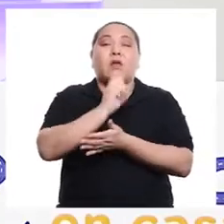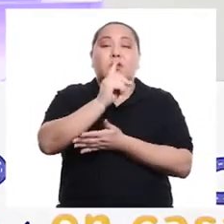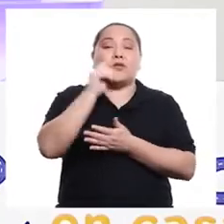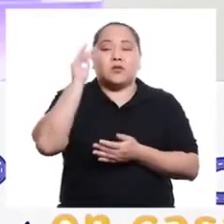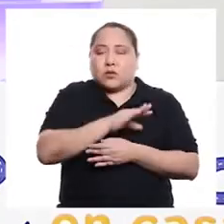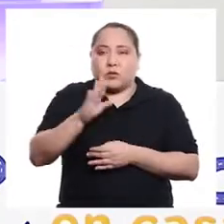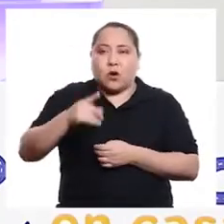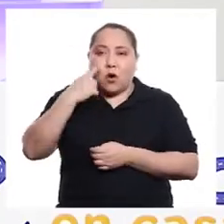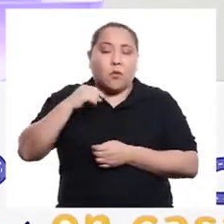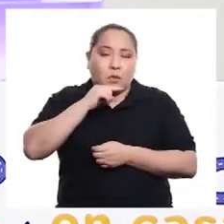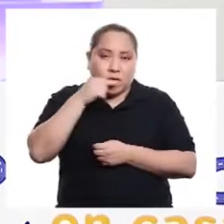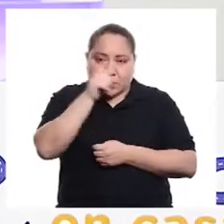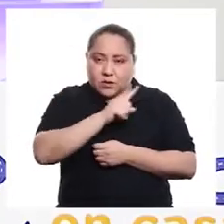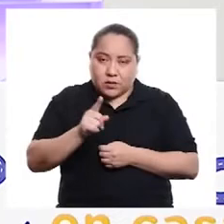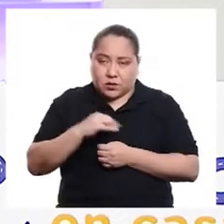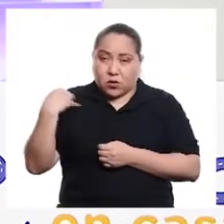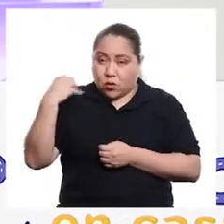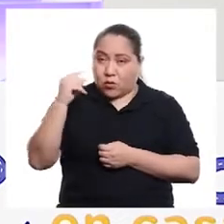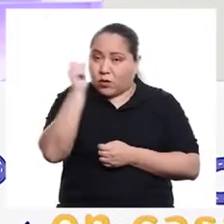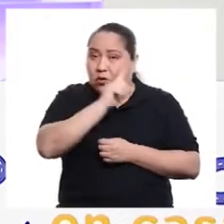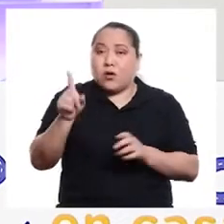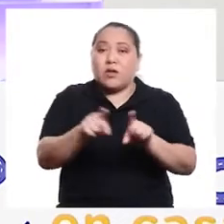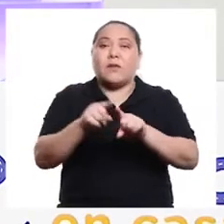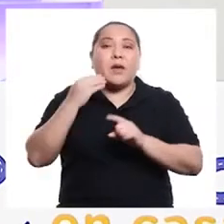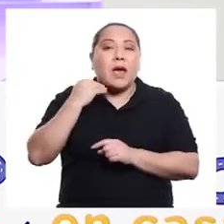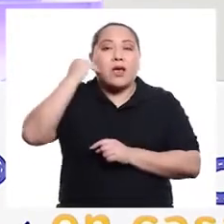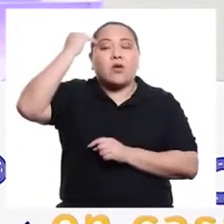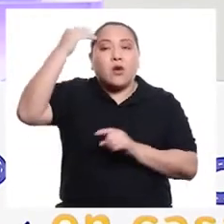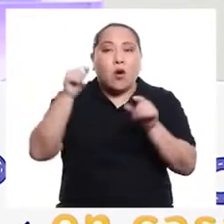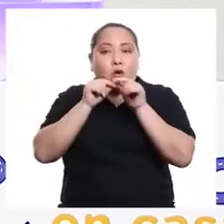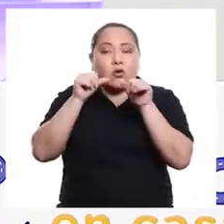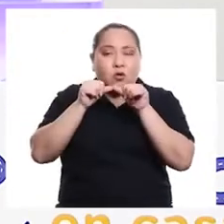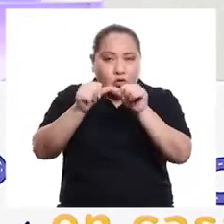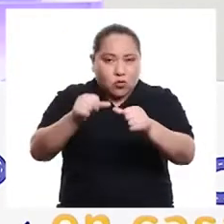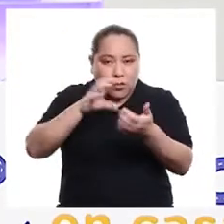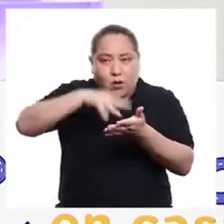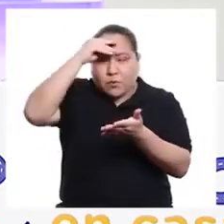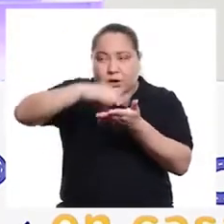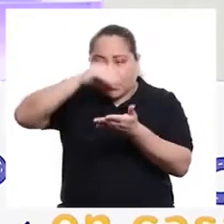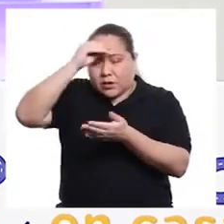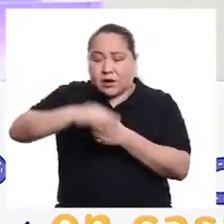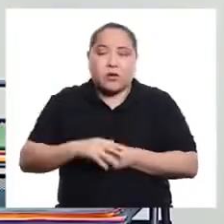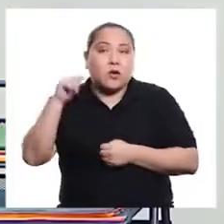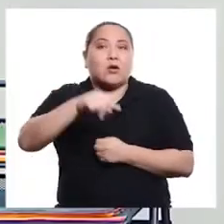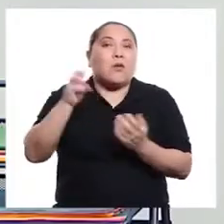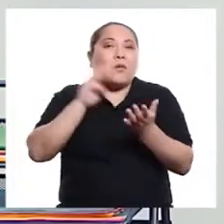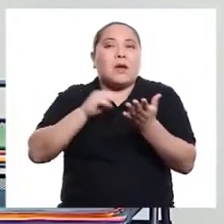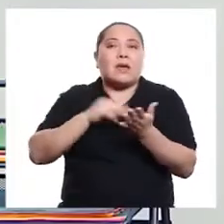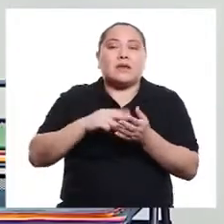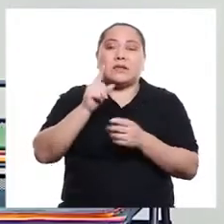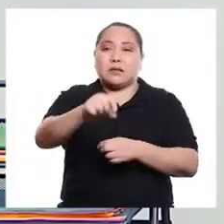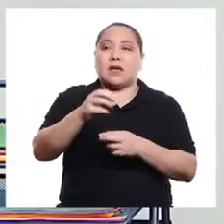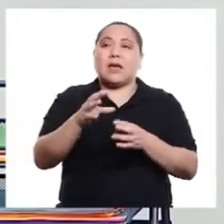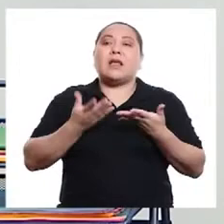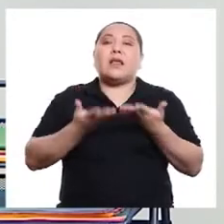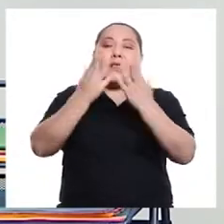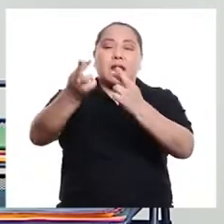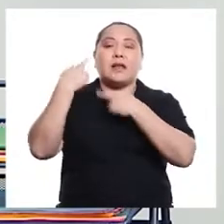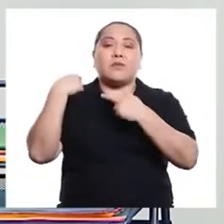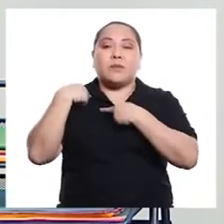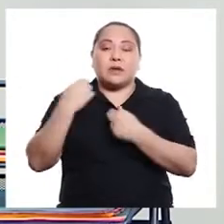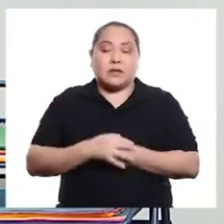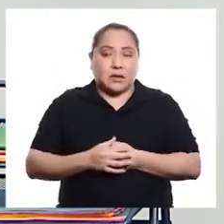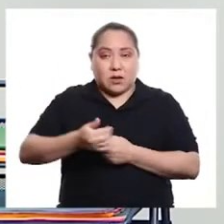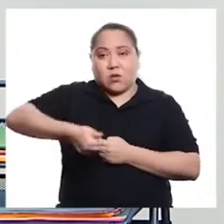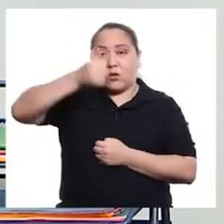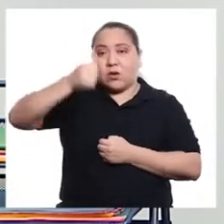solo la educación de niñas, niños y adolescentes, también los adultos se siguen educando y capacitando. Con mayor razón, se ocupan cargos de